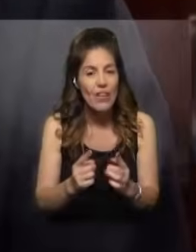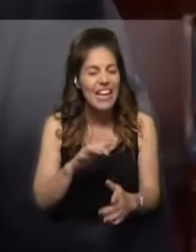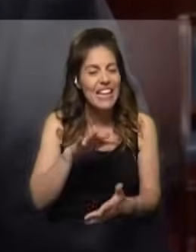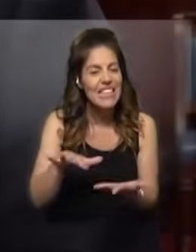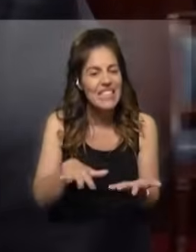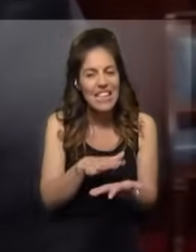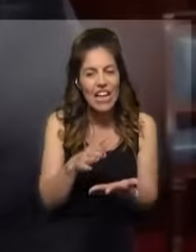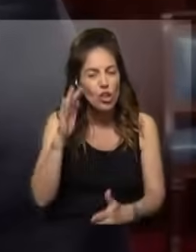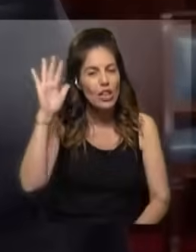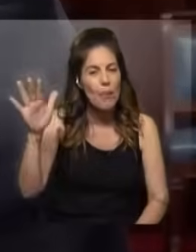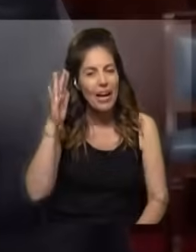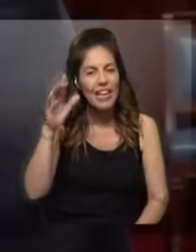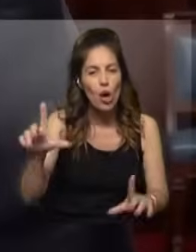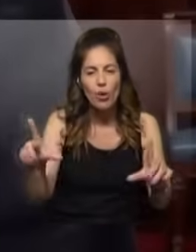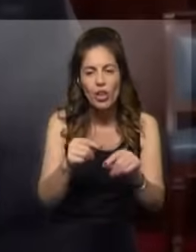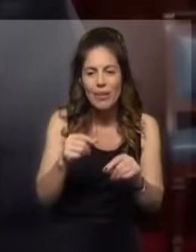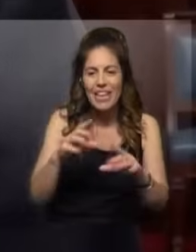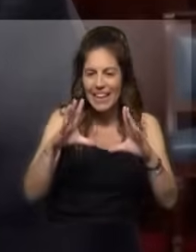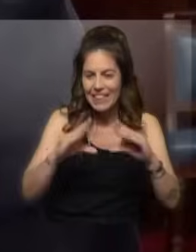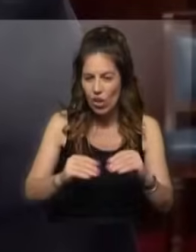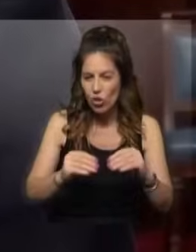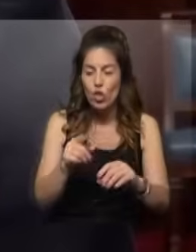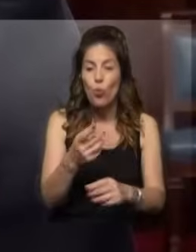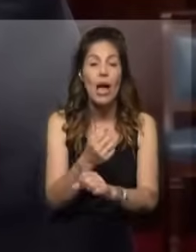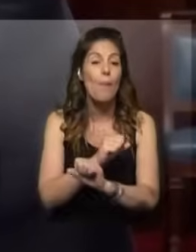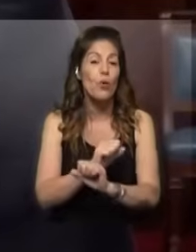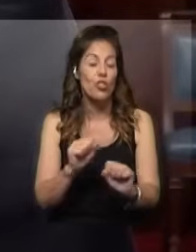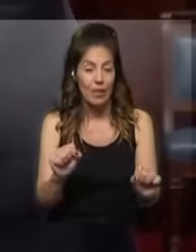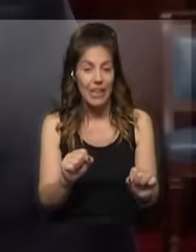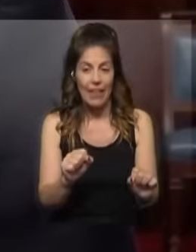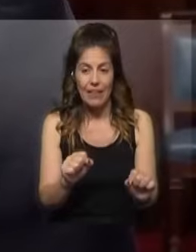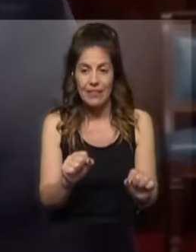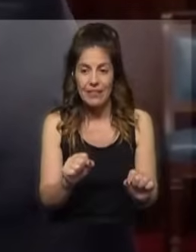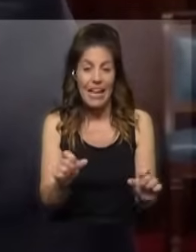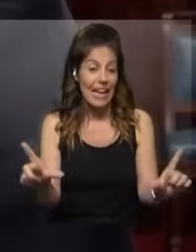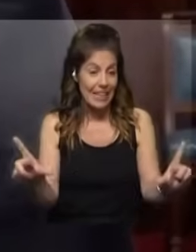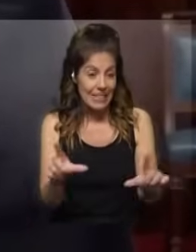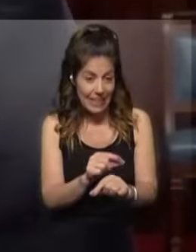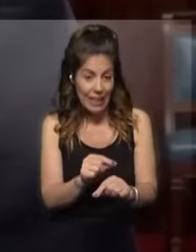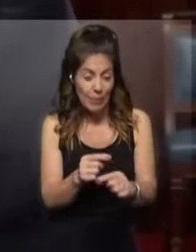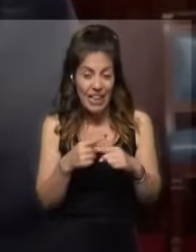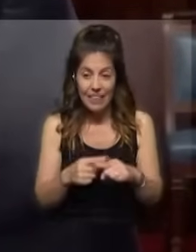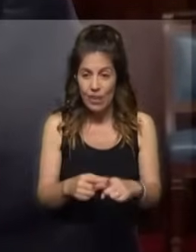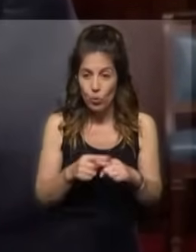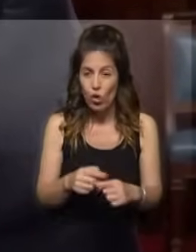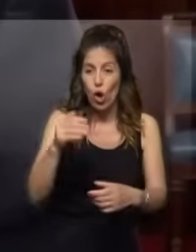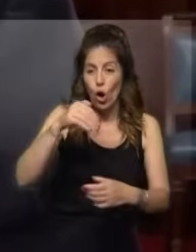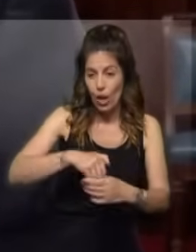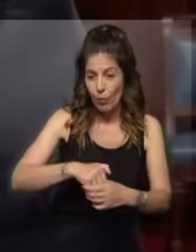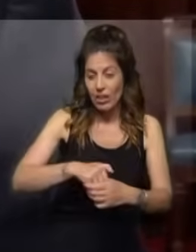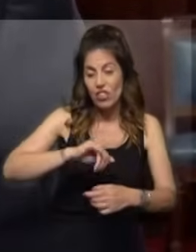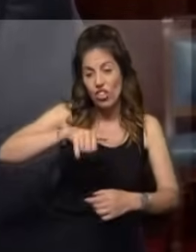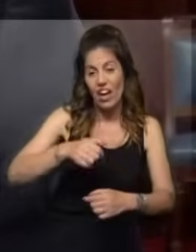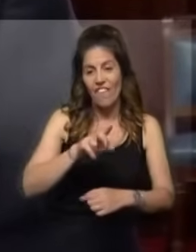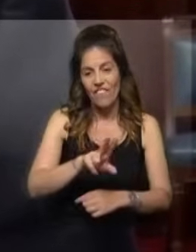cómo termina esta noche porque una una de de las posibilidades es que se term la discusión con la votación que ya hay de